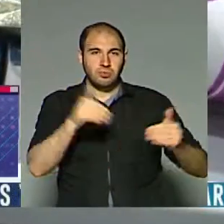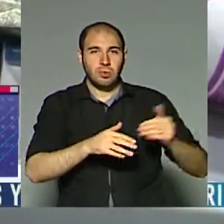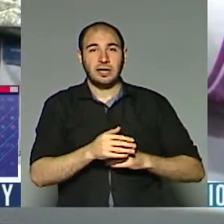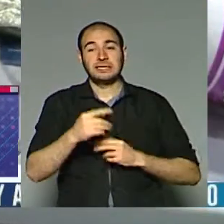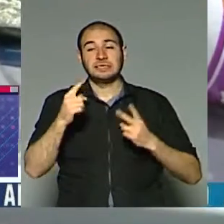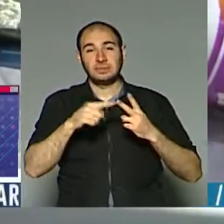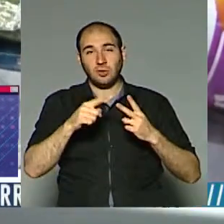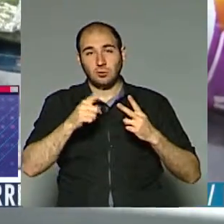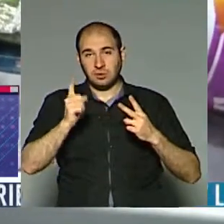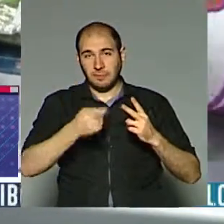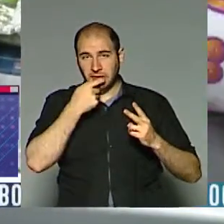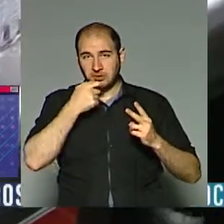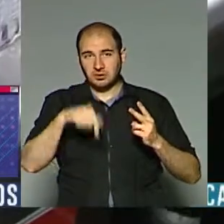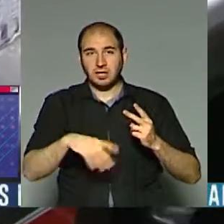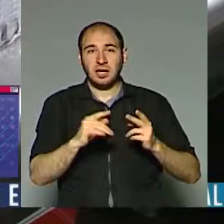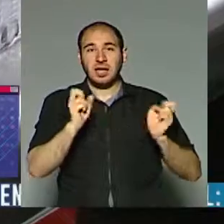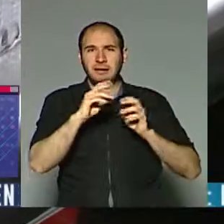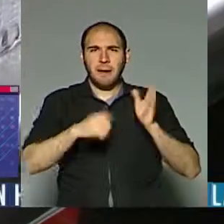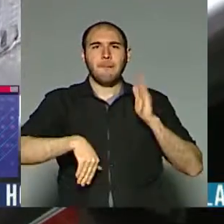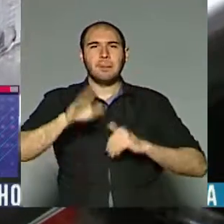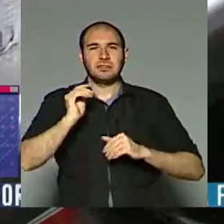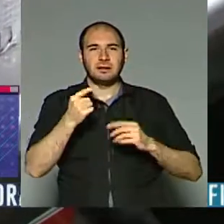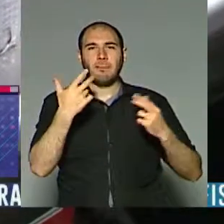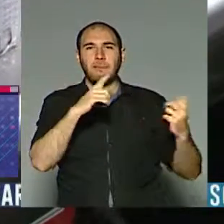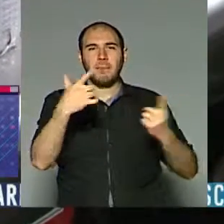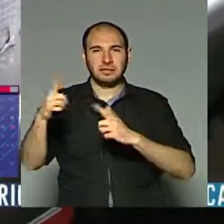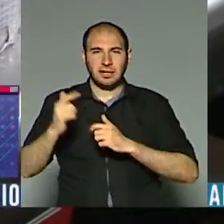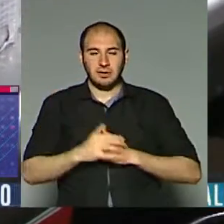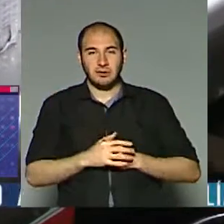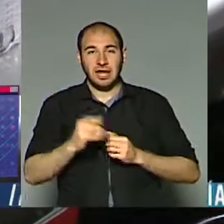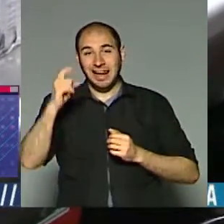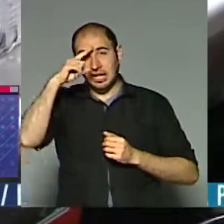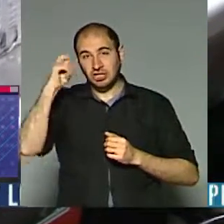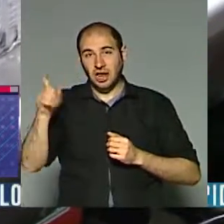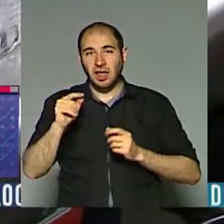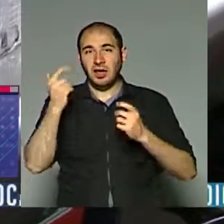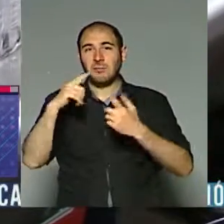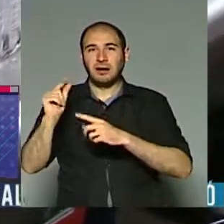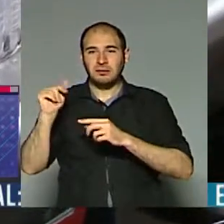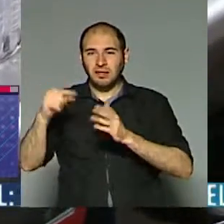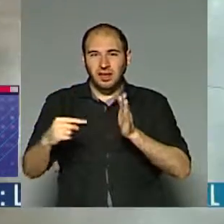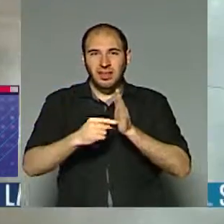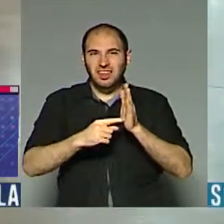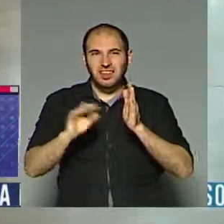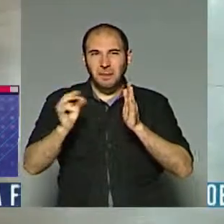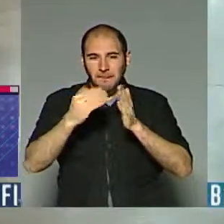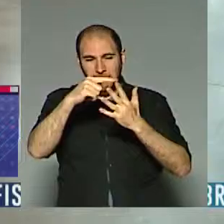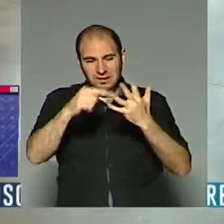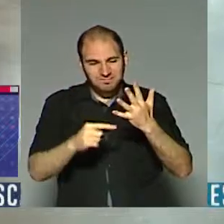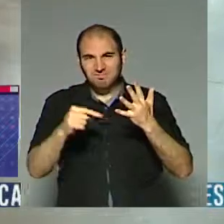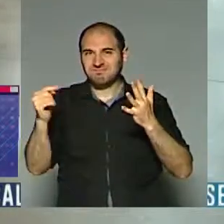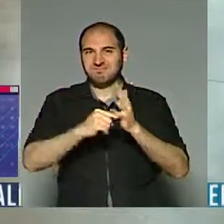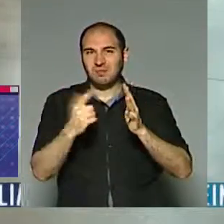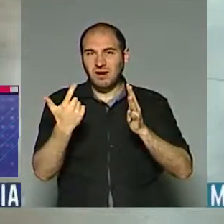En segundo lugar, en la provincia de Mendoza, el rubro que más creció fue esparcimiento. A nivel nacional, esparcimiento no aparece ni siquiera entre los primeros